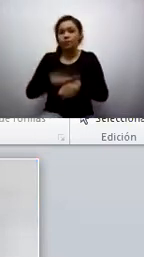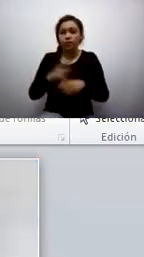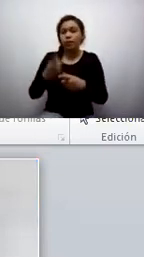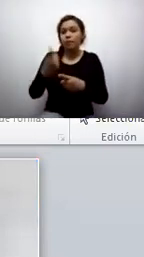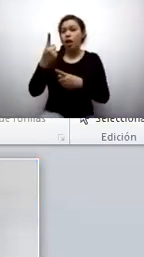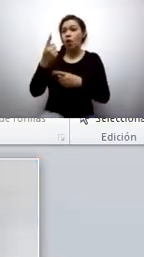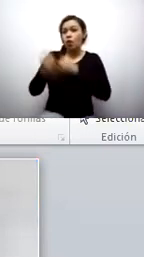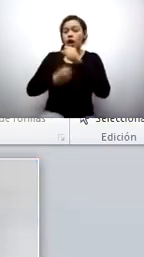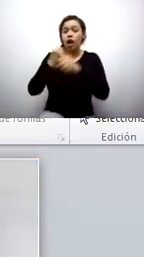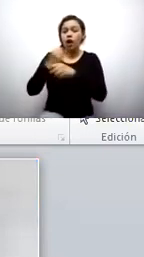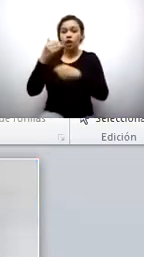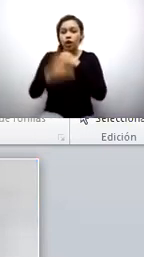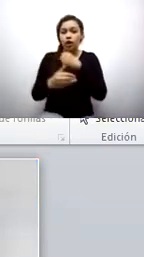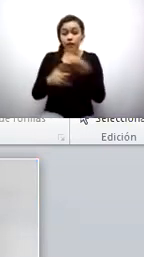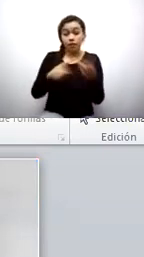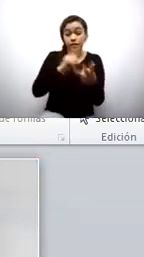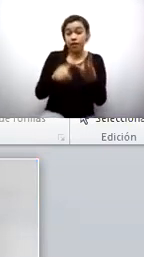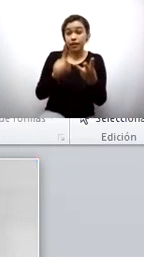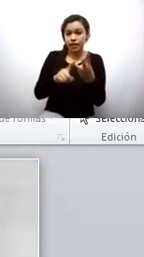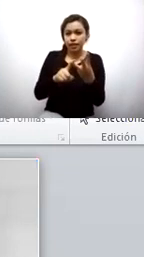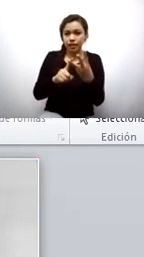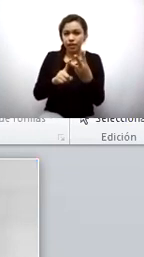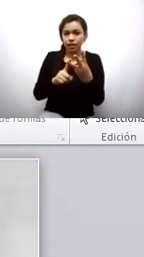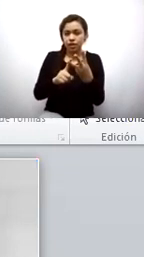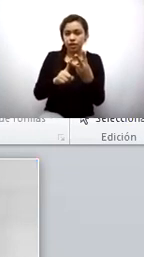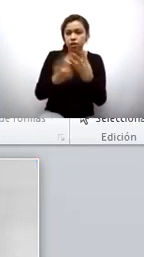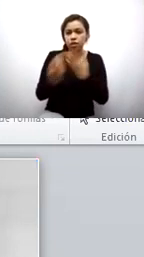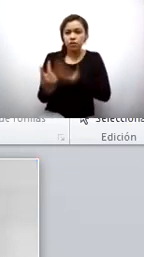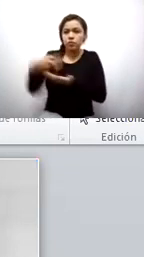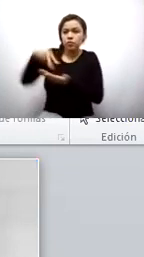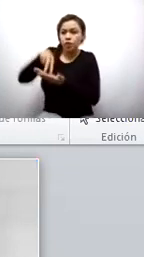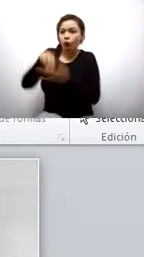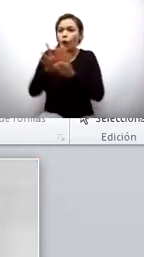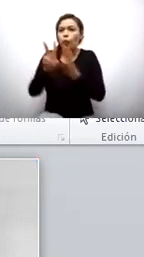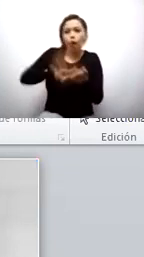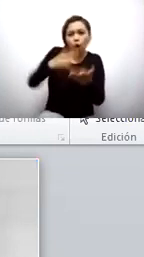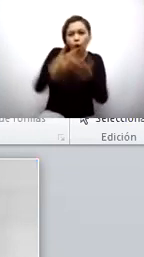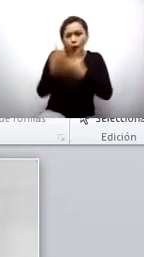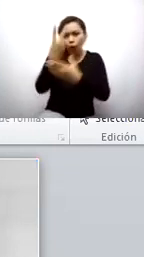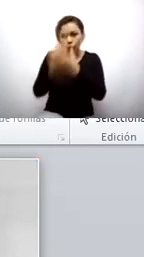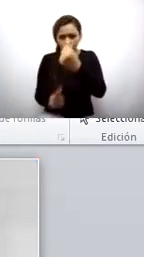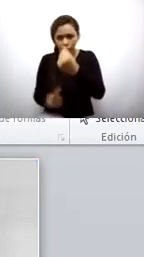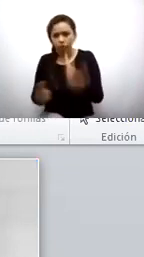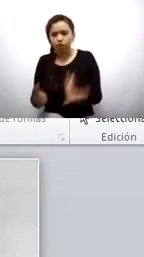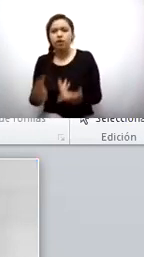escolar. Pero hay un tercer escenario, que es un semipresencial o híbrido. Esta situación en la que podamos rotar